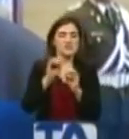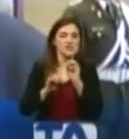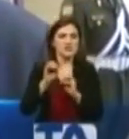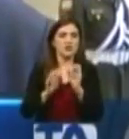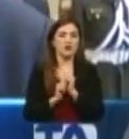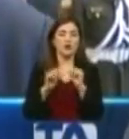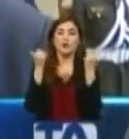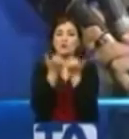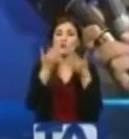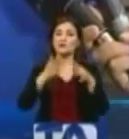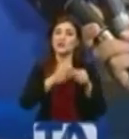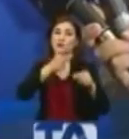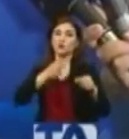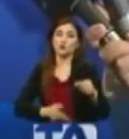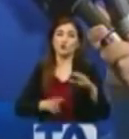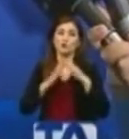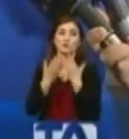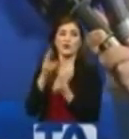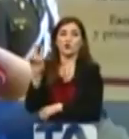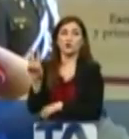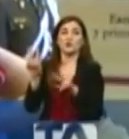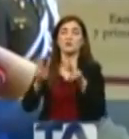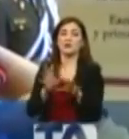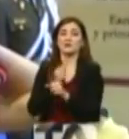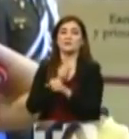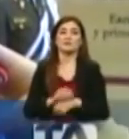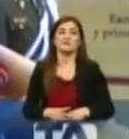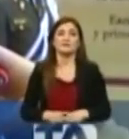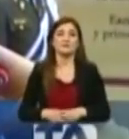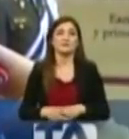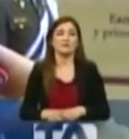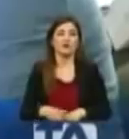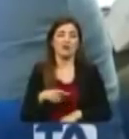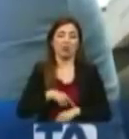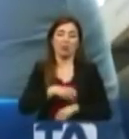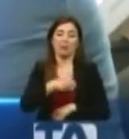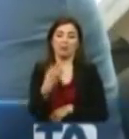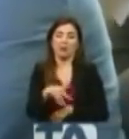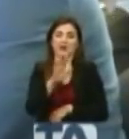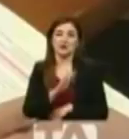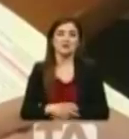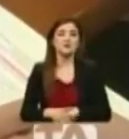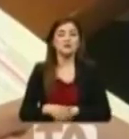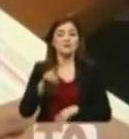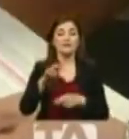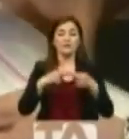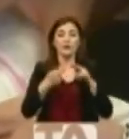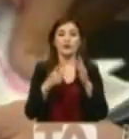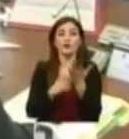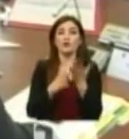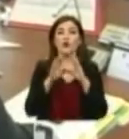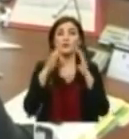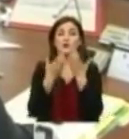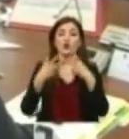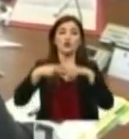ya renunció a esta comisión y otros 2 piensan hacerlo. Porque creo que esto es una pérdida de tiempo. Y prefieren que las reformas sean tratadas en la